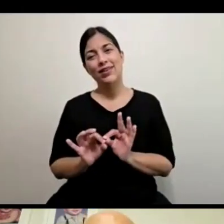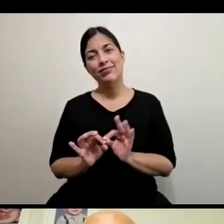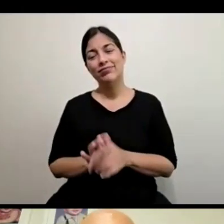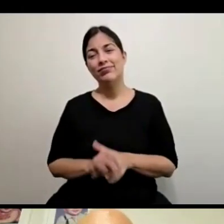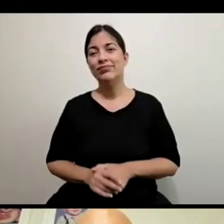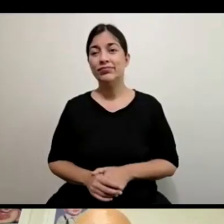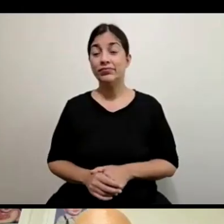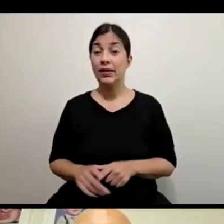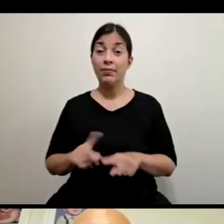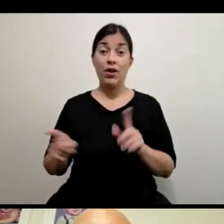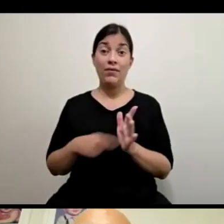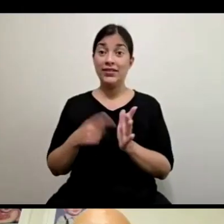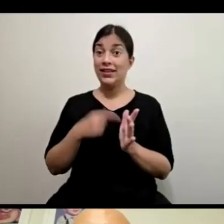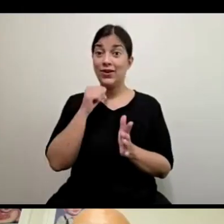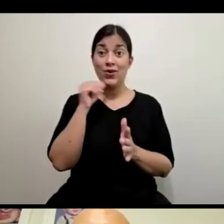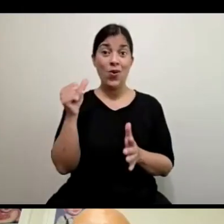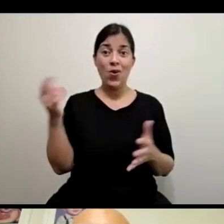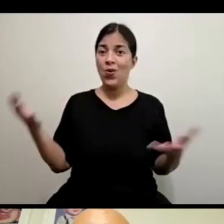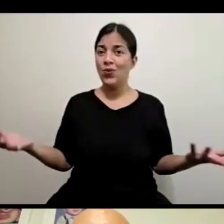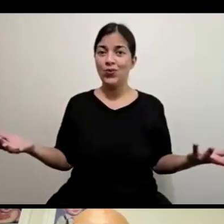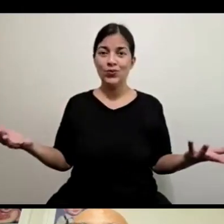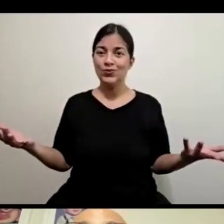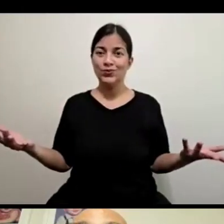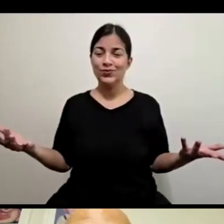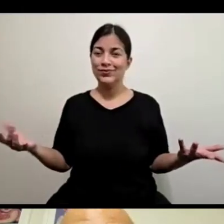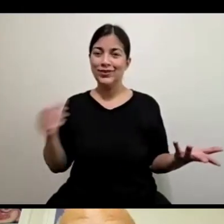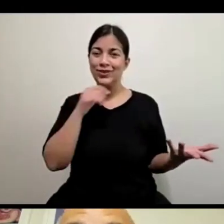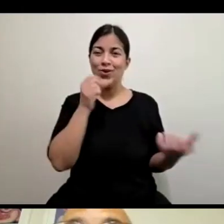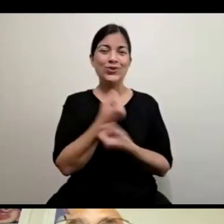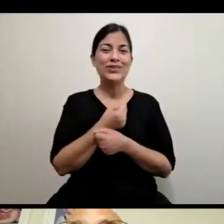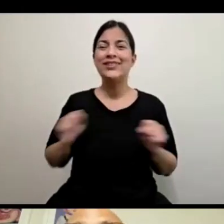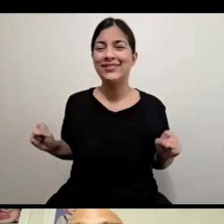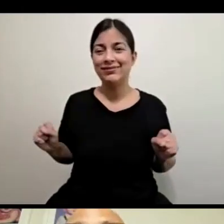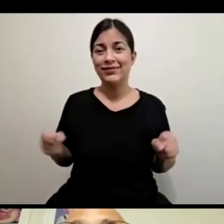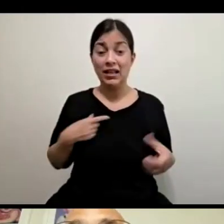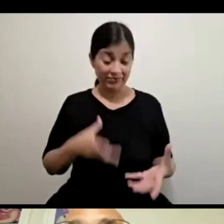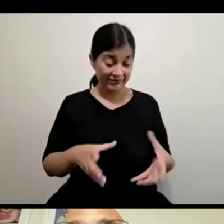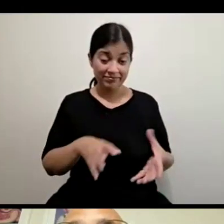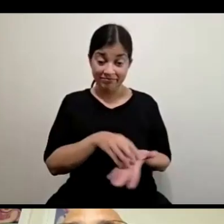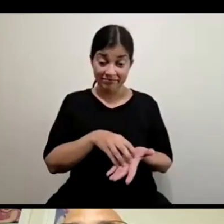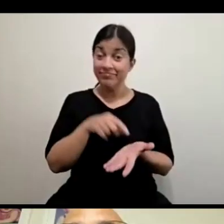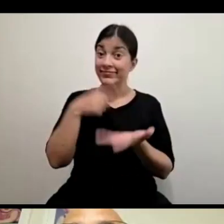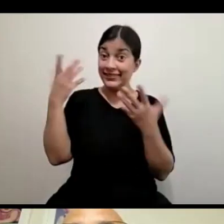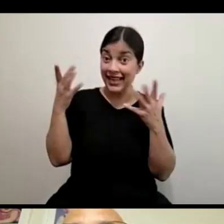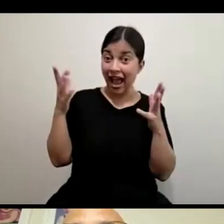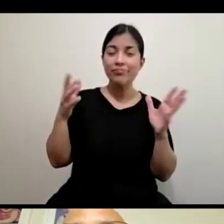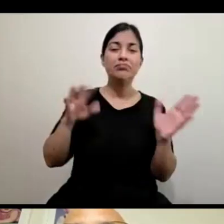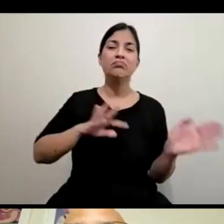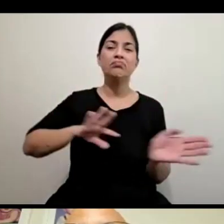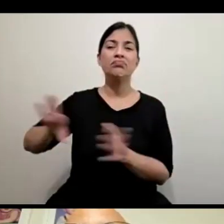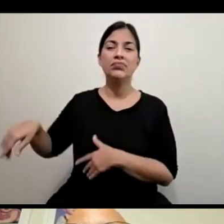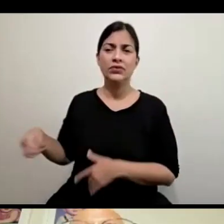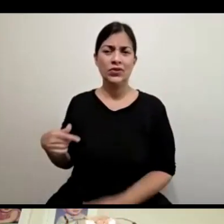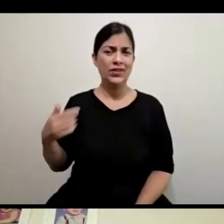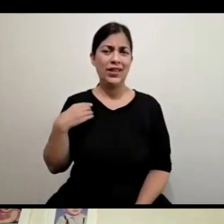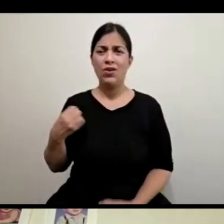uno no los guarda, no los conserva, uno los va tirando. Además, yo tengo montones de bocetos todos chispeteados de